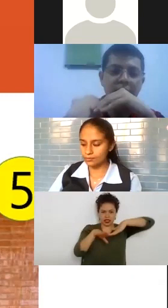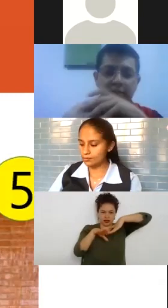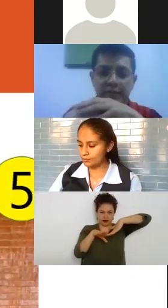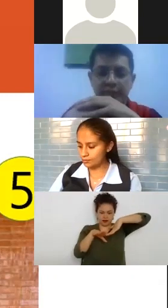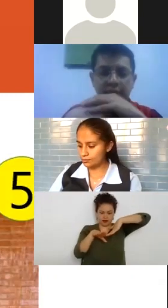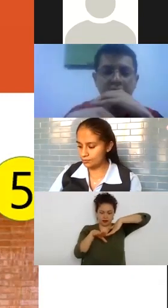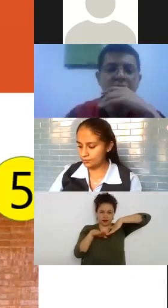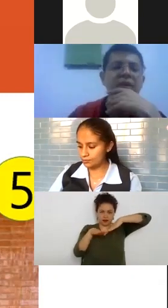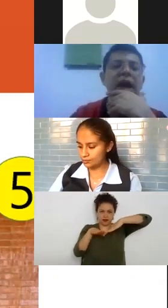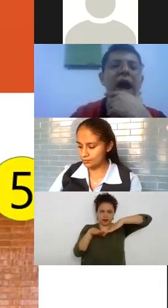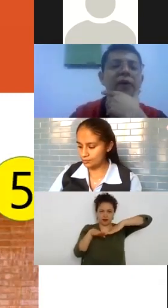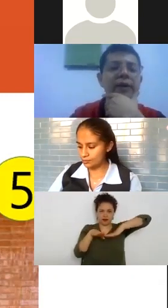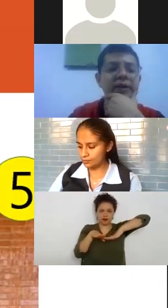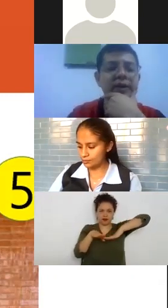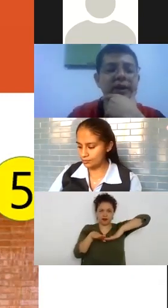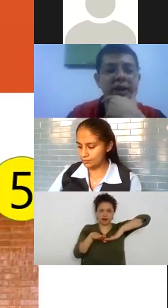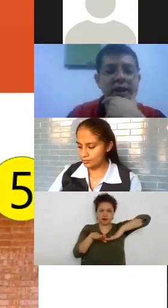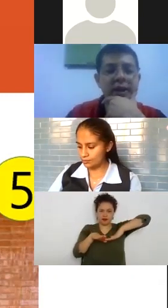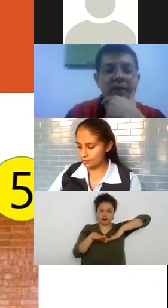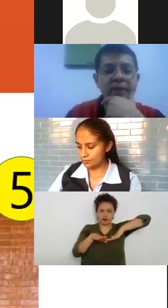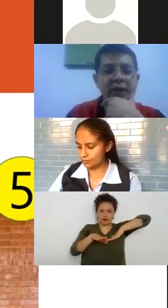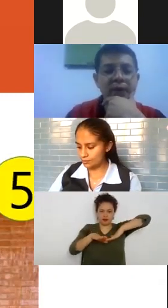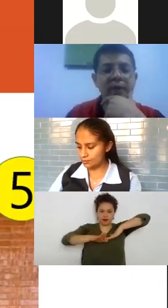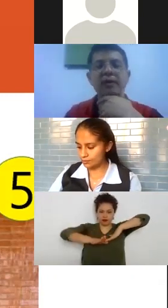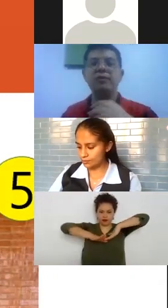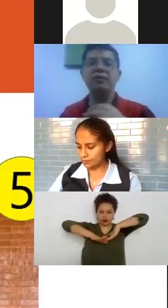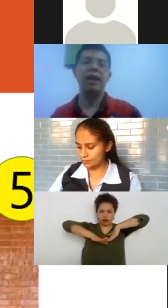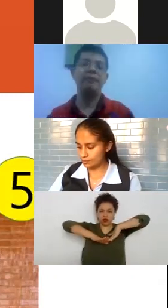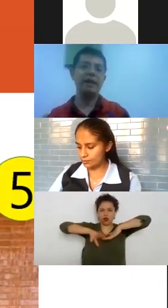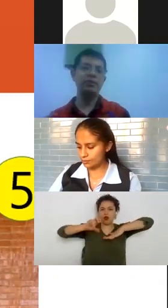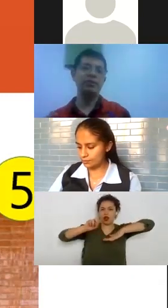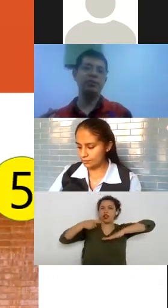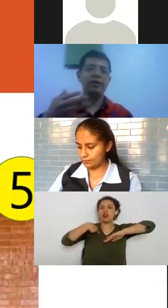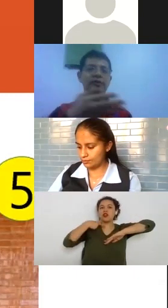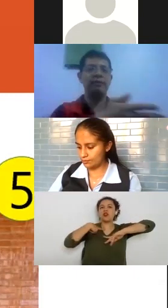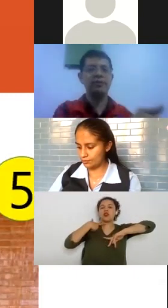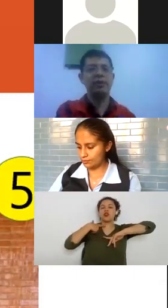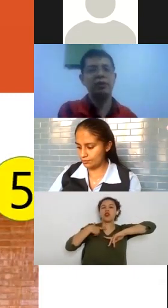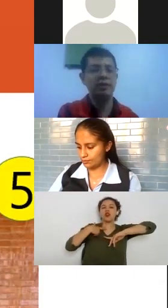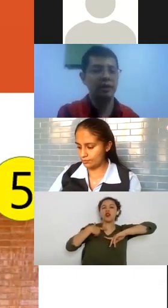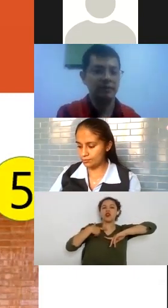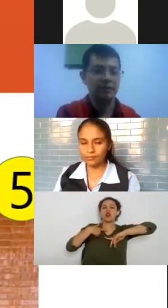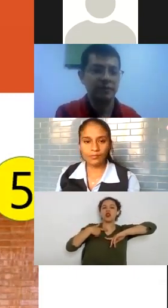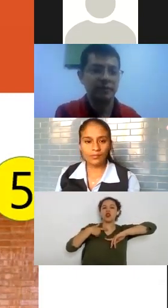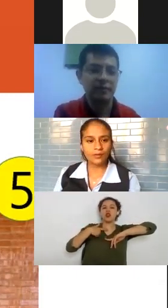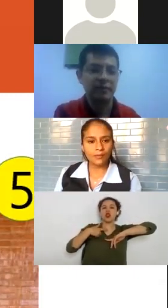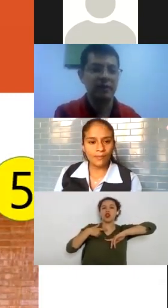¿Ok? Ahora bien, voy a tomar el brazo contrario del brazo que yo